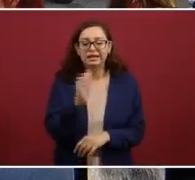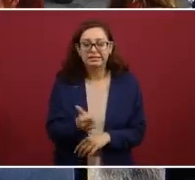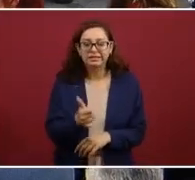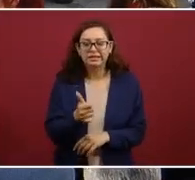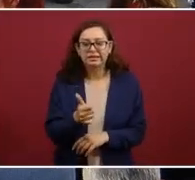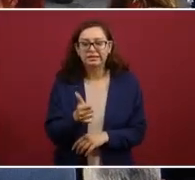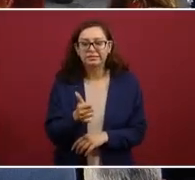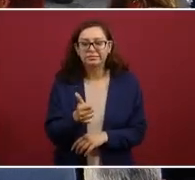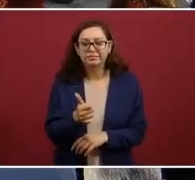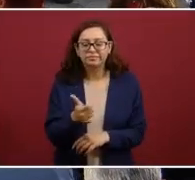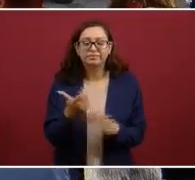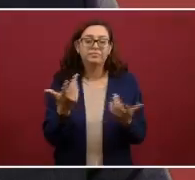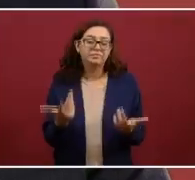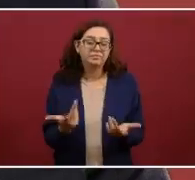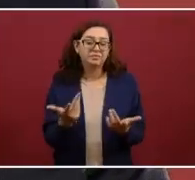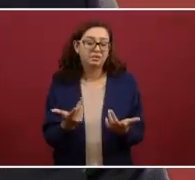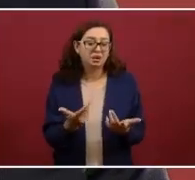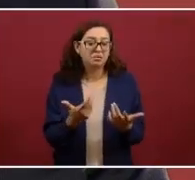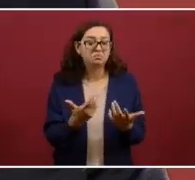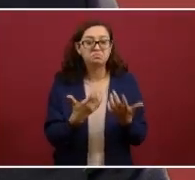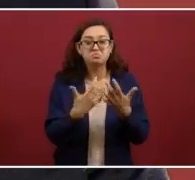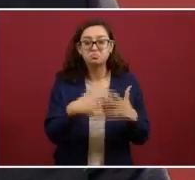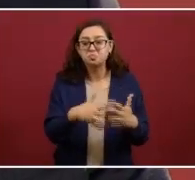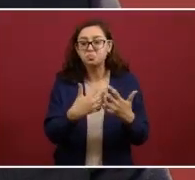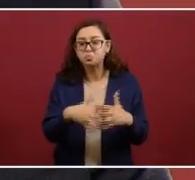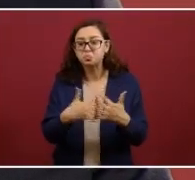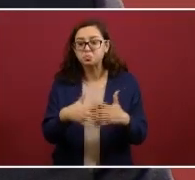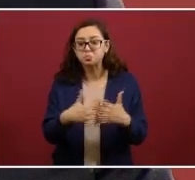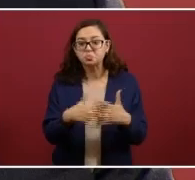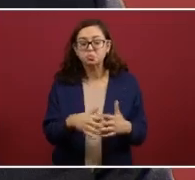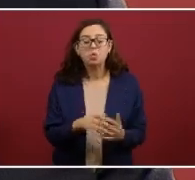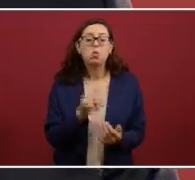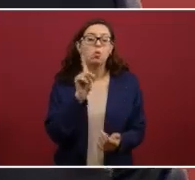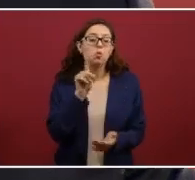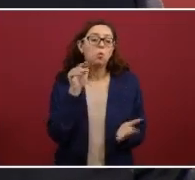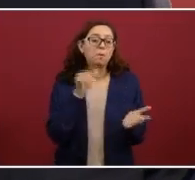nos dejaron una producción de